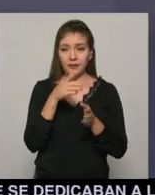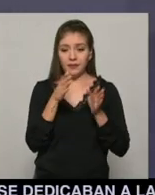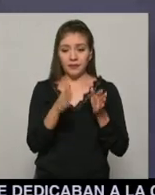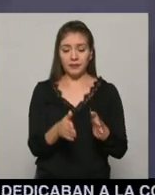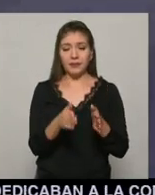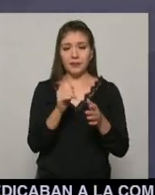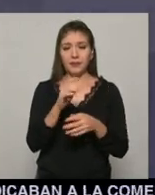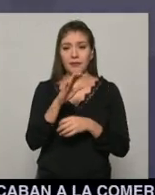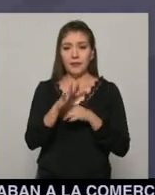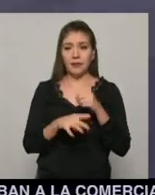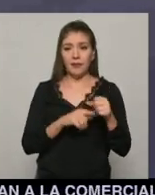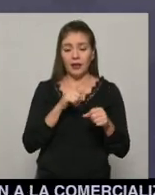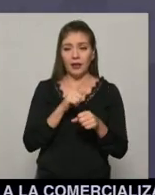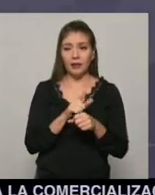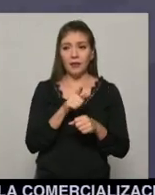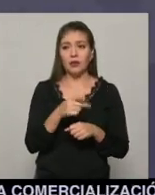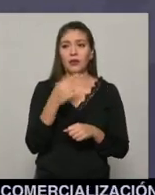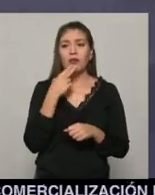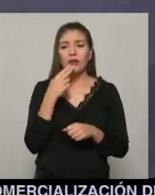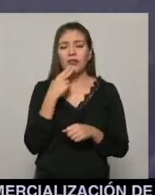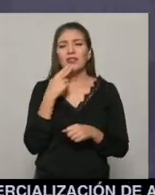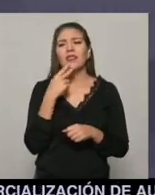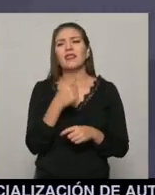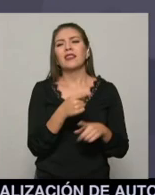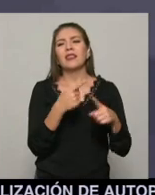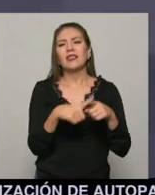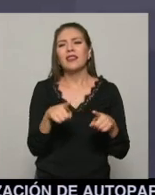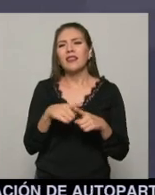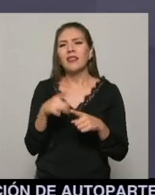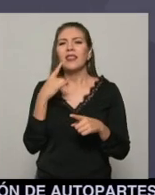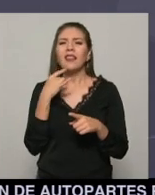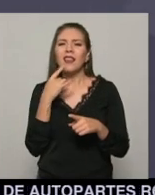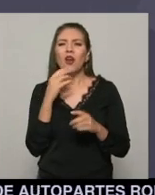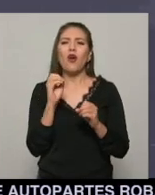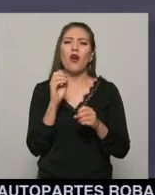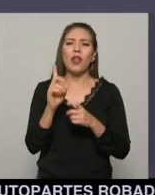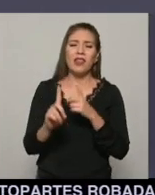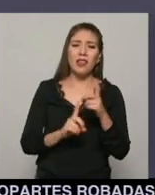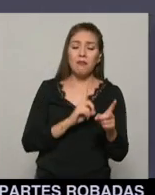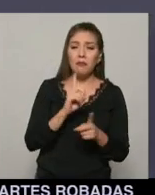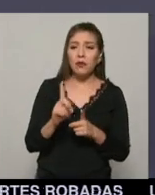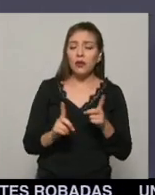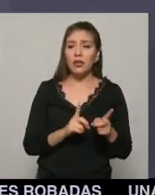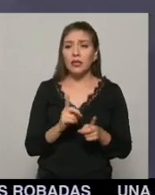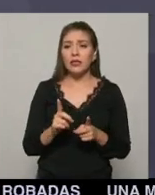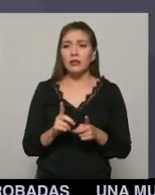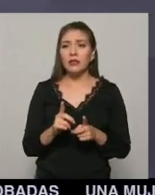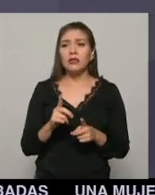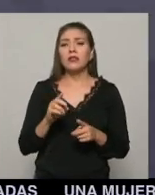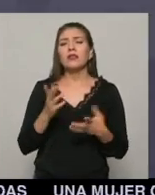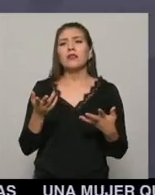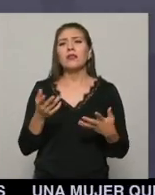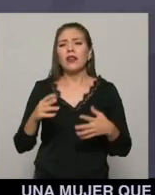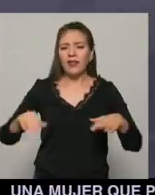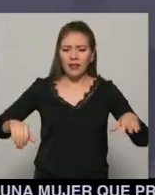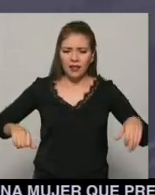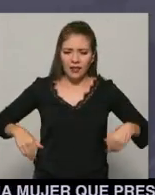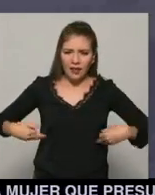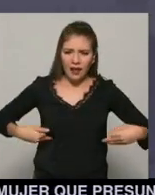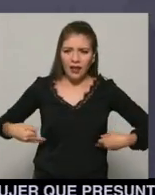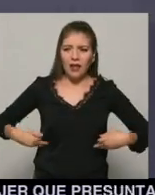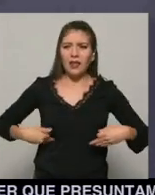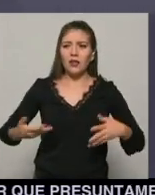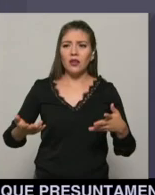utilizados en espectáculos y deportes, que habrá obras de teatro,